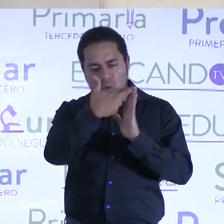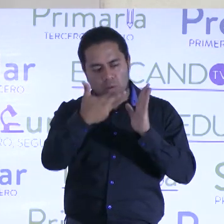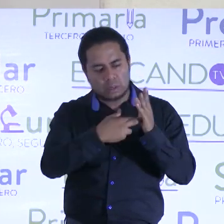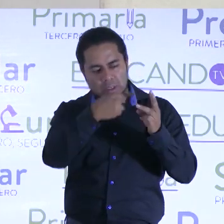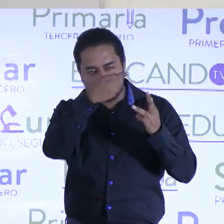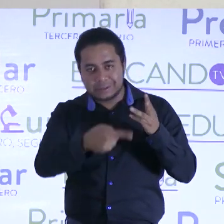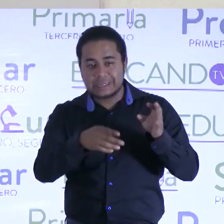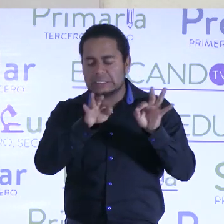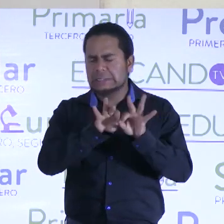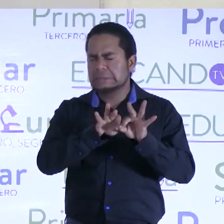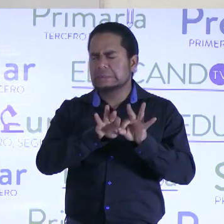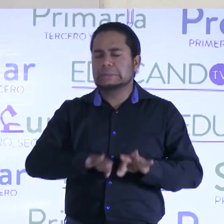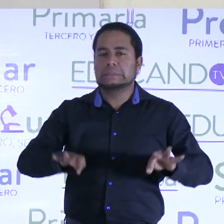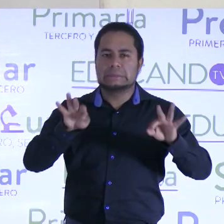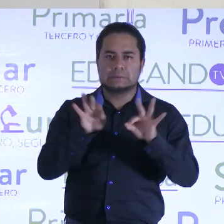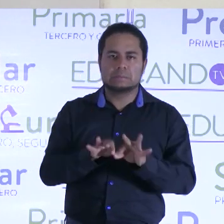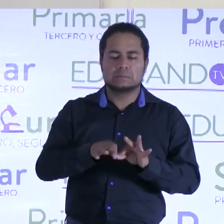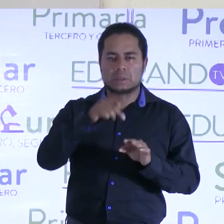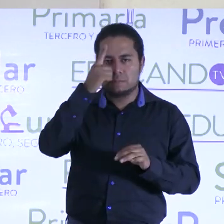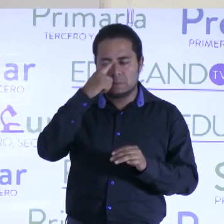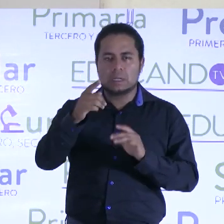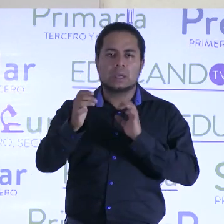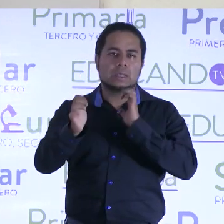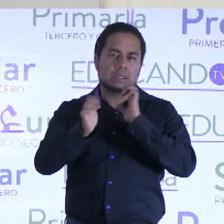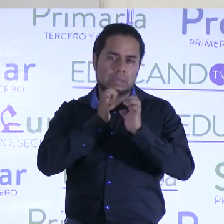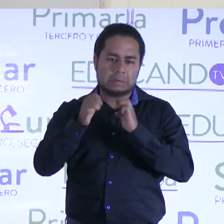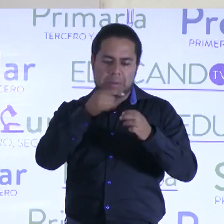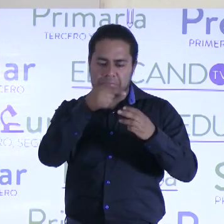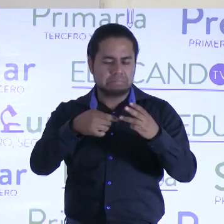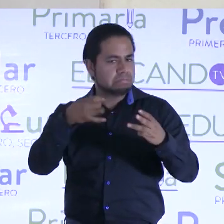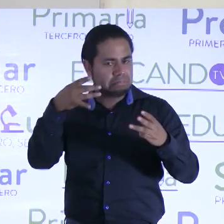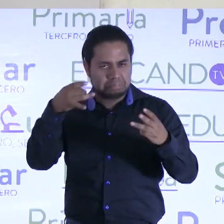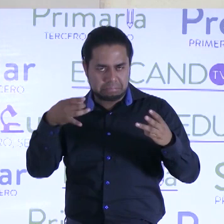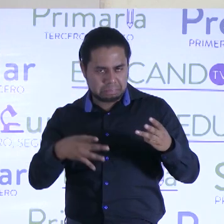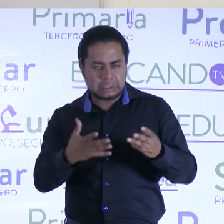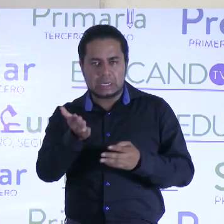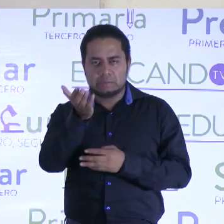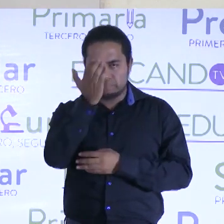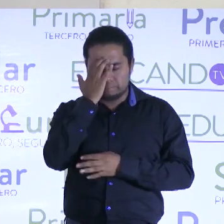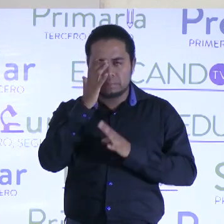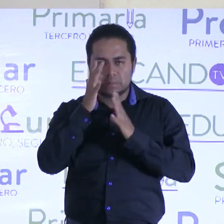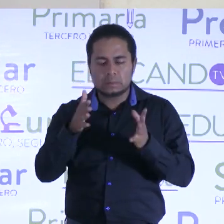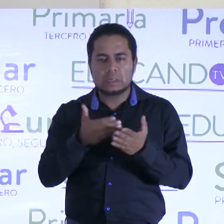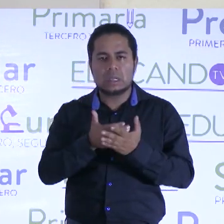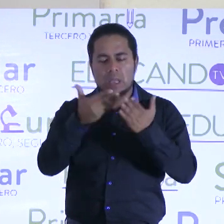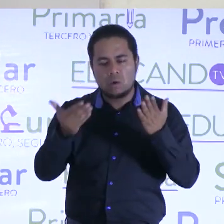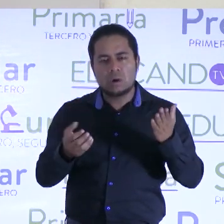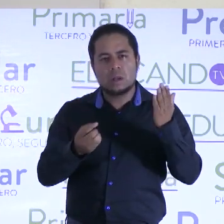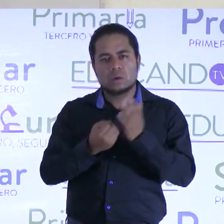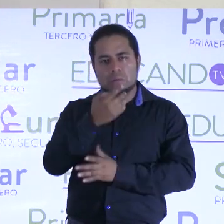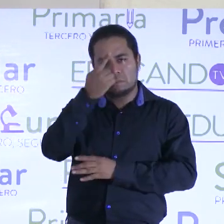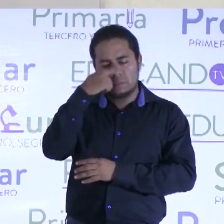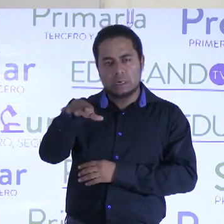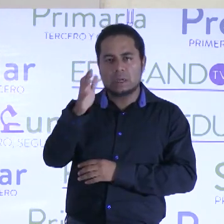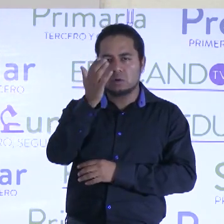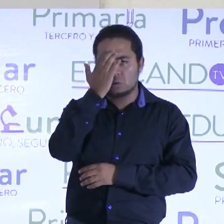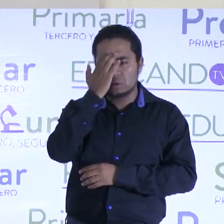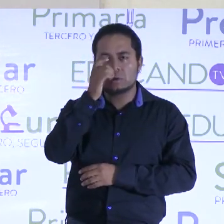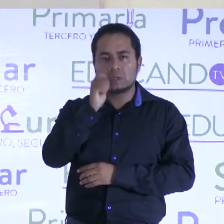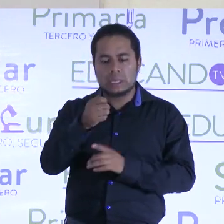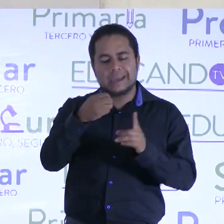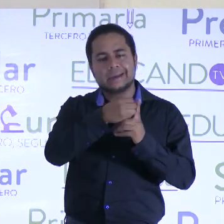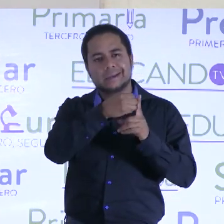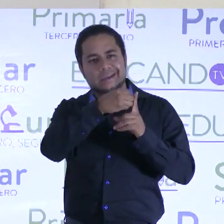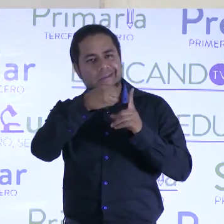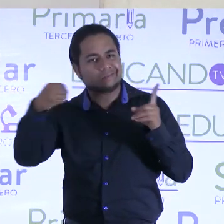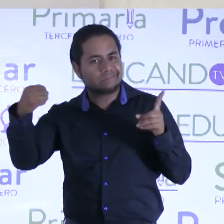comunicación, ya conocemos algunas reglas que son importantes y primordiales para la entrevista, y ahora